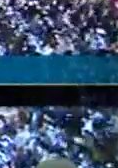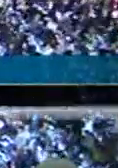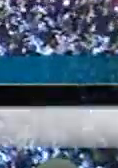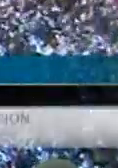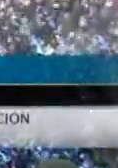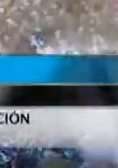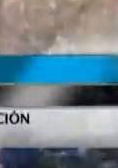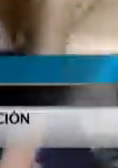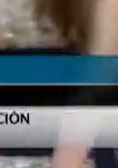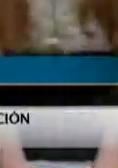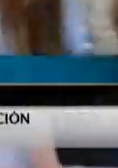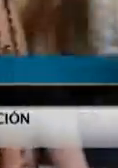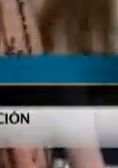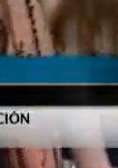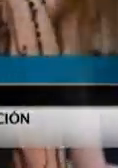Yo,